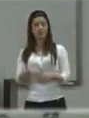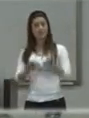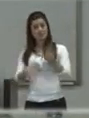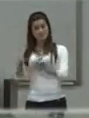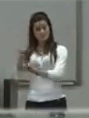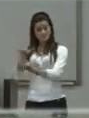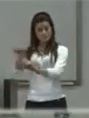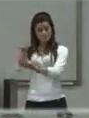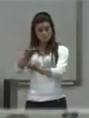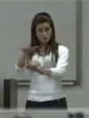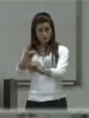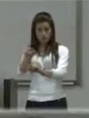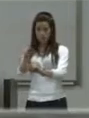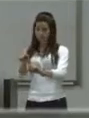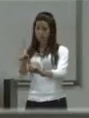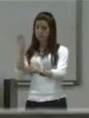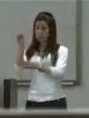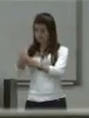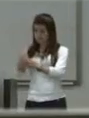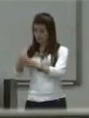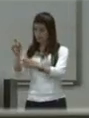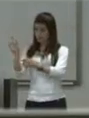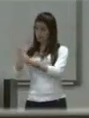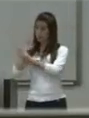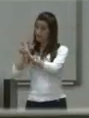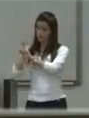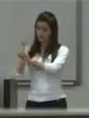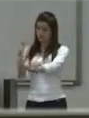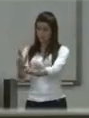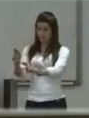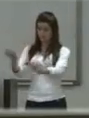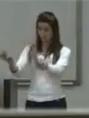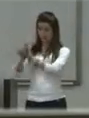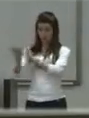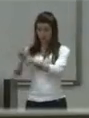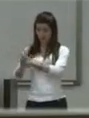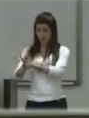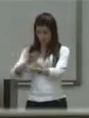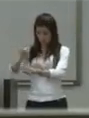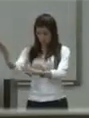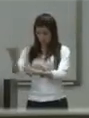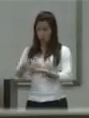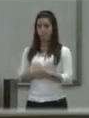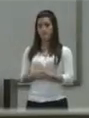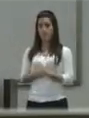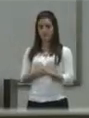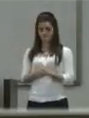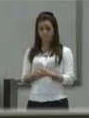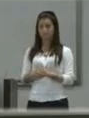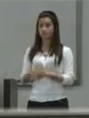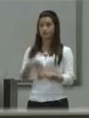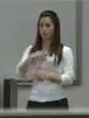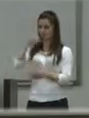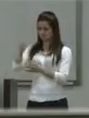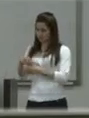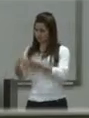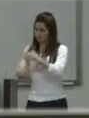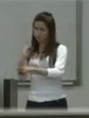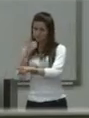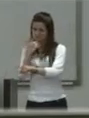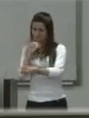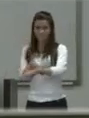nosotros llevamos involucran este proceso no conocemos casos que hayan terminado después de Iniciar una revisión y como dijo Juan Sebastián